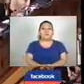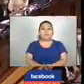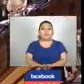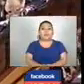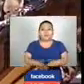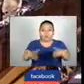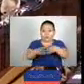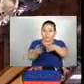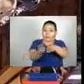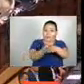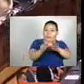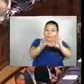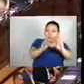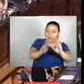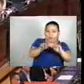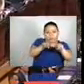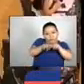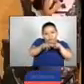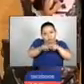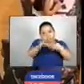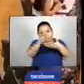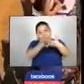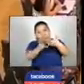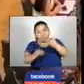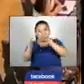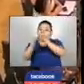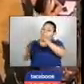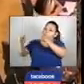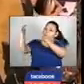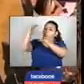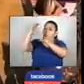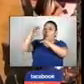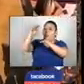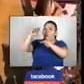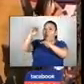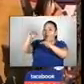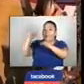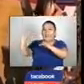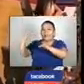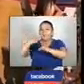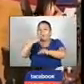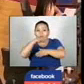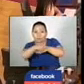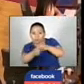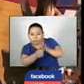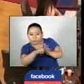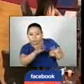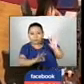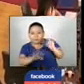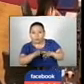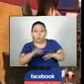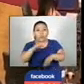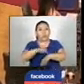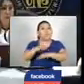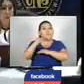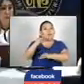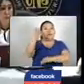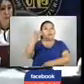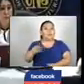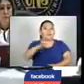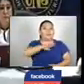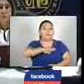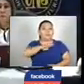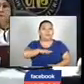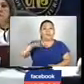7 magistrados para el Consejo Nacional de la Judicatura deberá elegir la Asamblea Legislativa a más tardar septiembre del presente año.